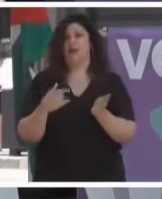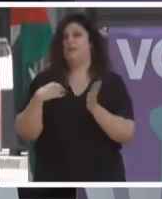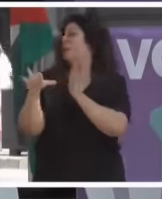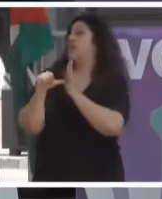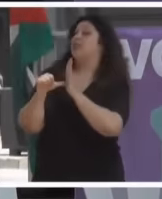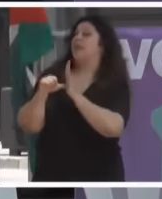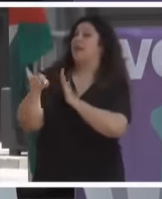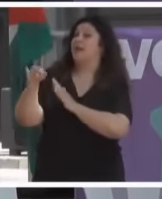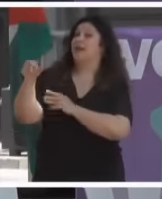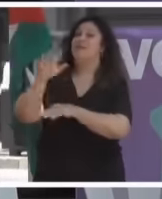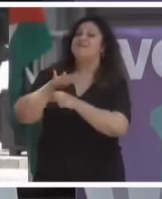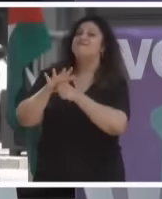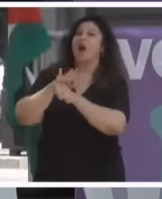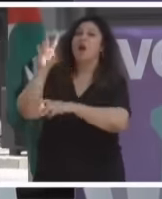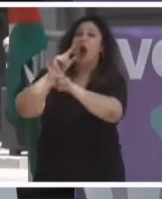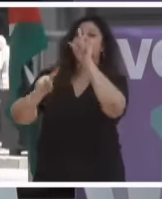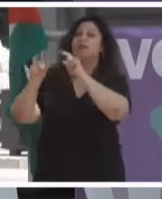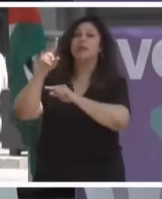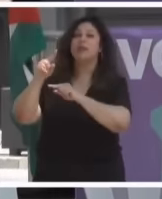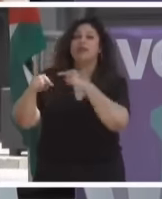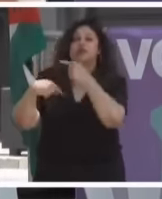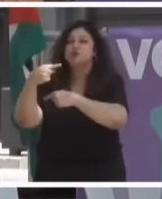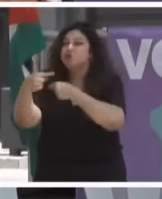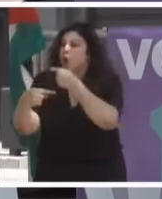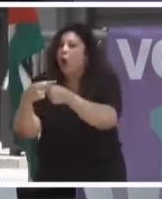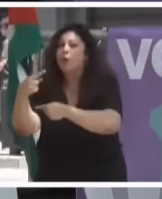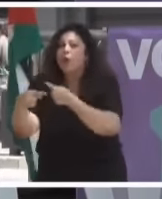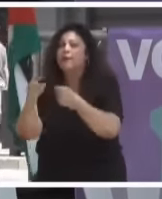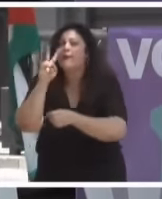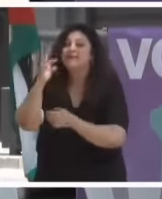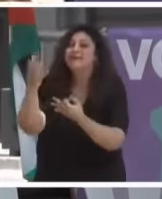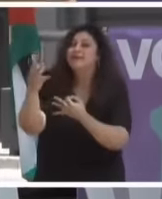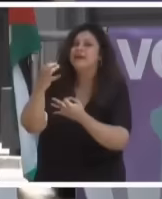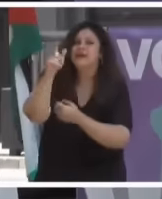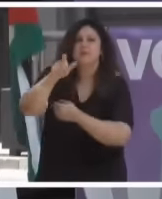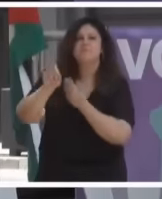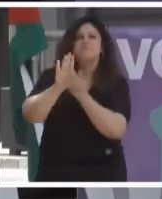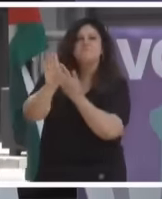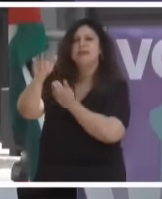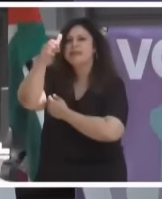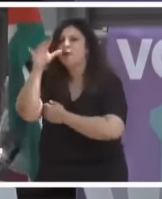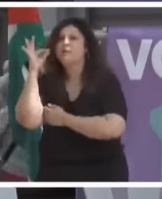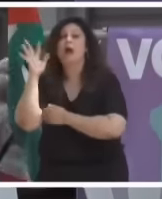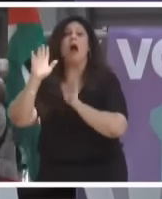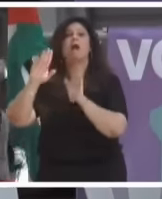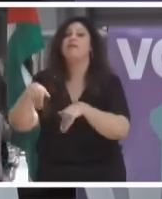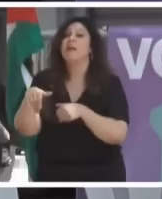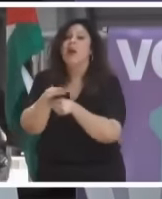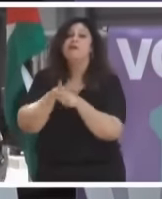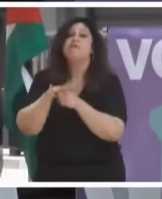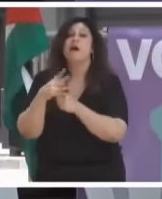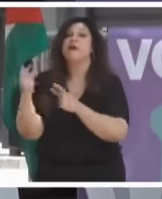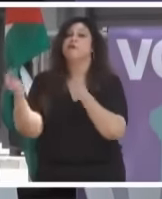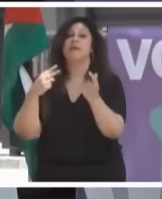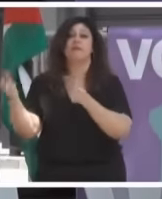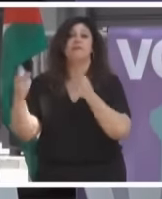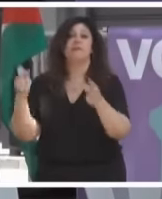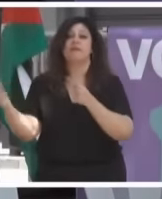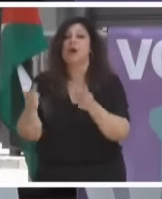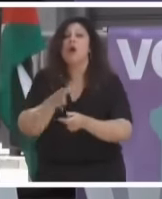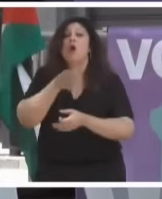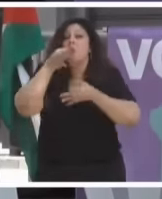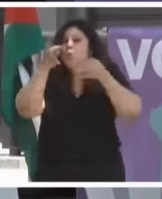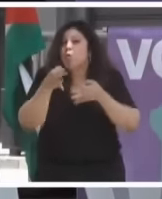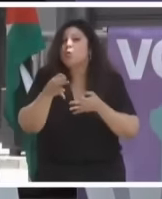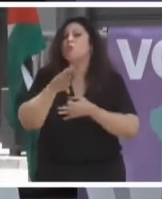barrio del Albaicín. Vemos cómo cada día vecinos y vecinas terminan yéndose de sus barrios precisamente porque